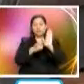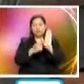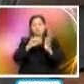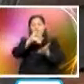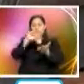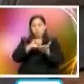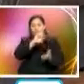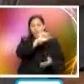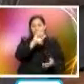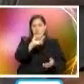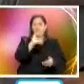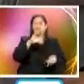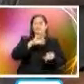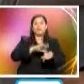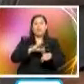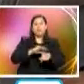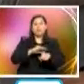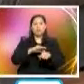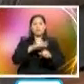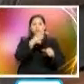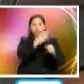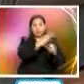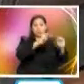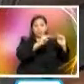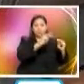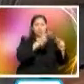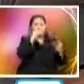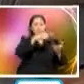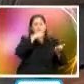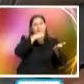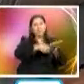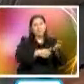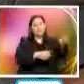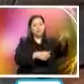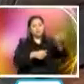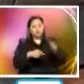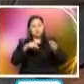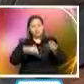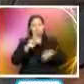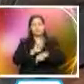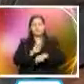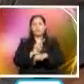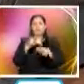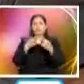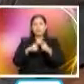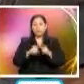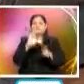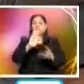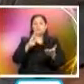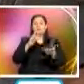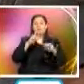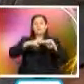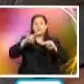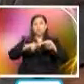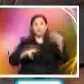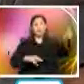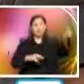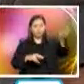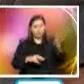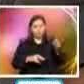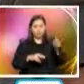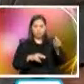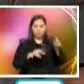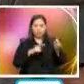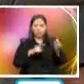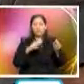centro de salud o su médico de segundo nivel lo envía al hospital para que lleve ahí un seguimiento. Como un pase, por así decirlo, ¿no? Exactamente, como un pase